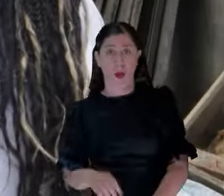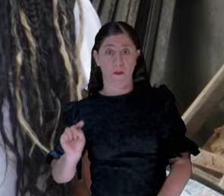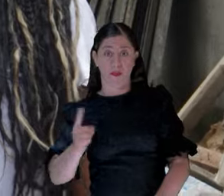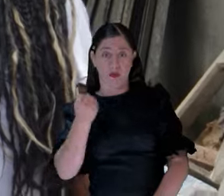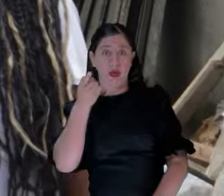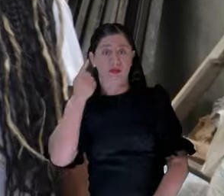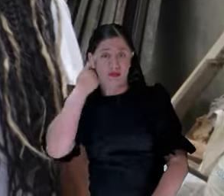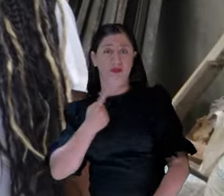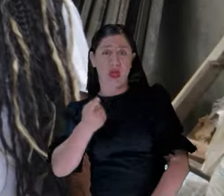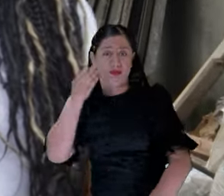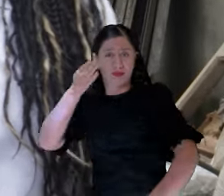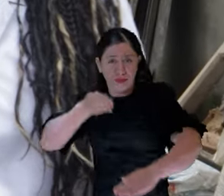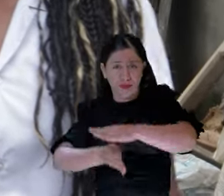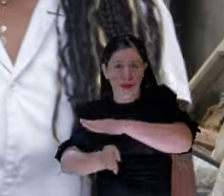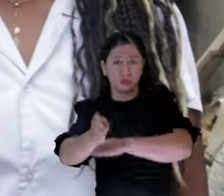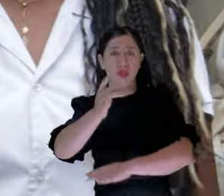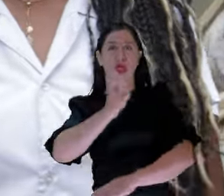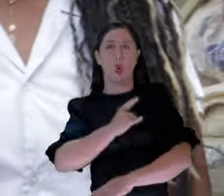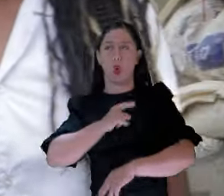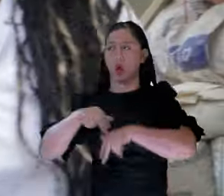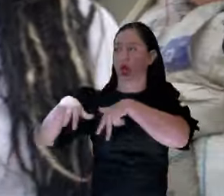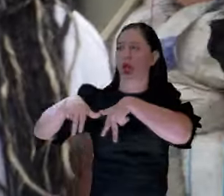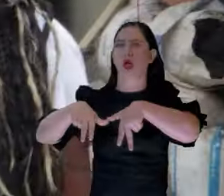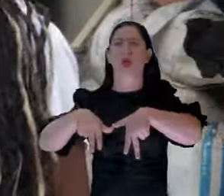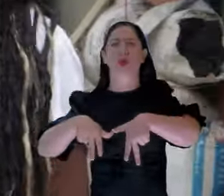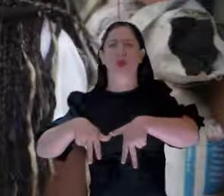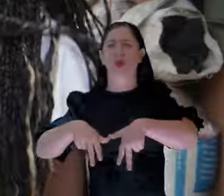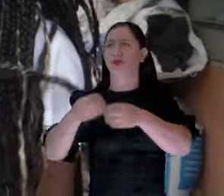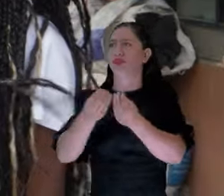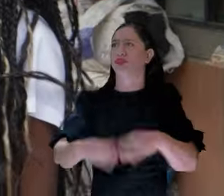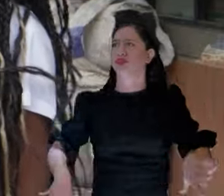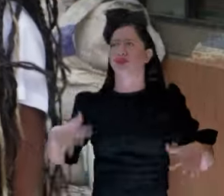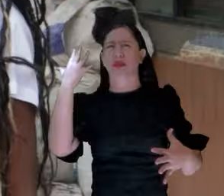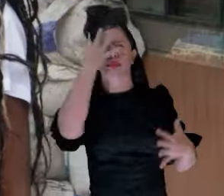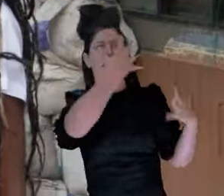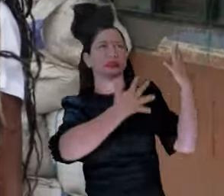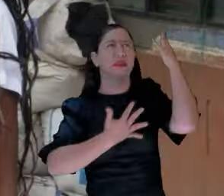primer día que fuimos con mi papá, hasta nos perdimos allá.